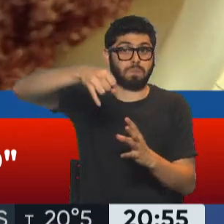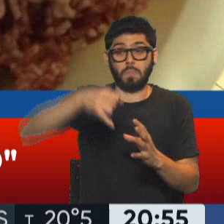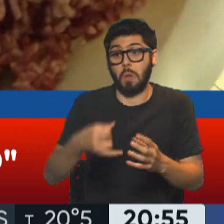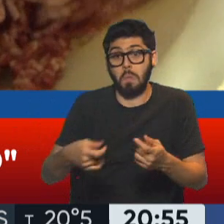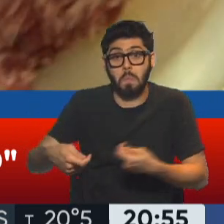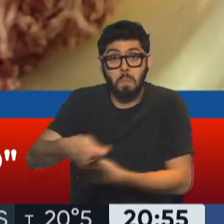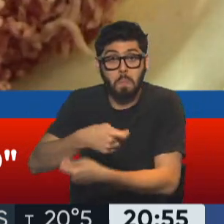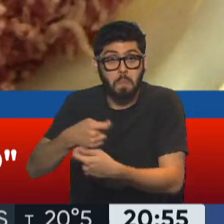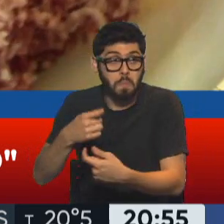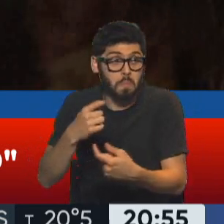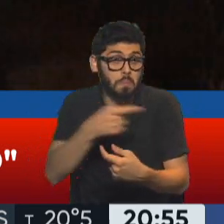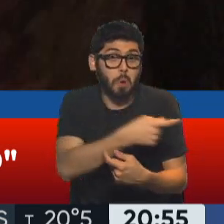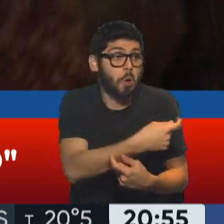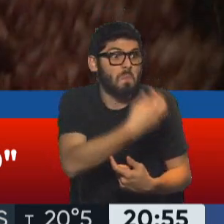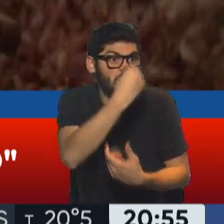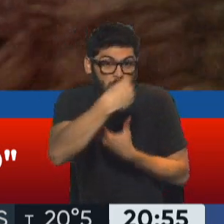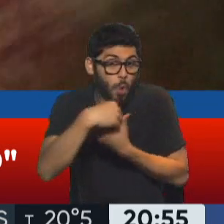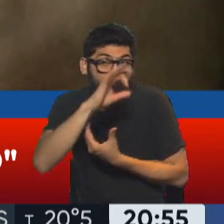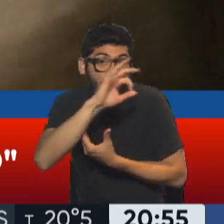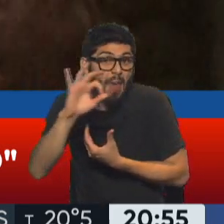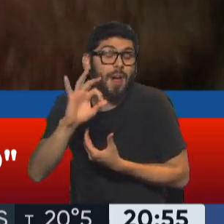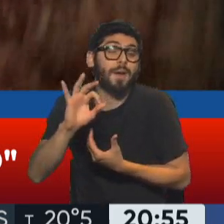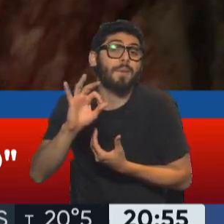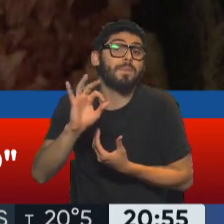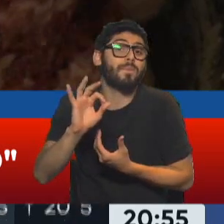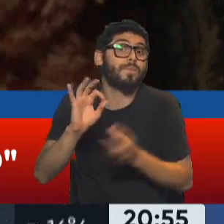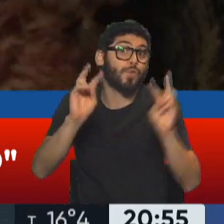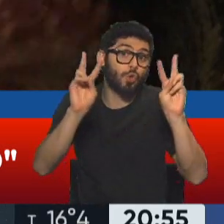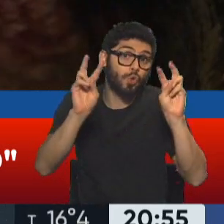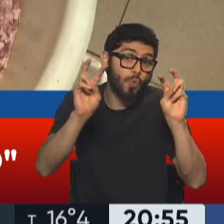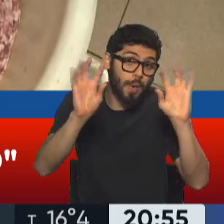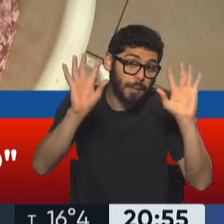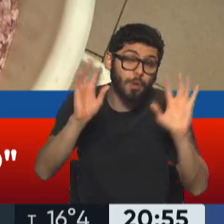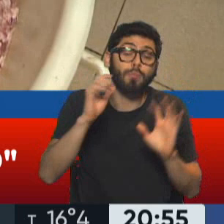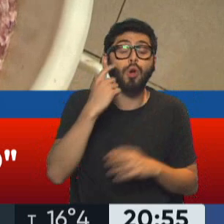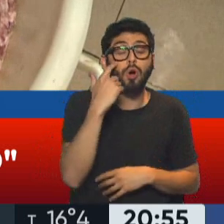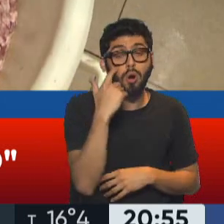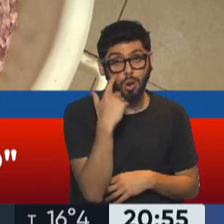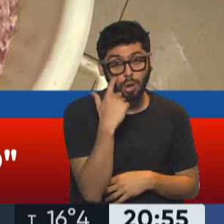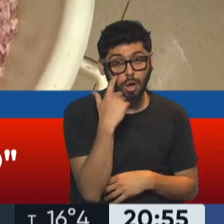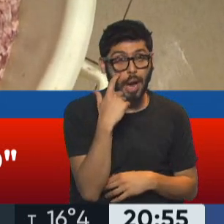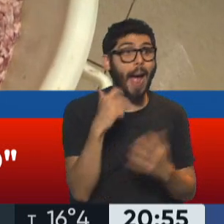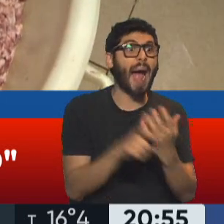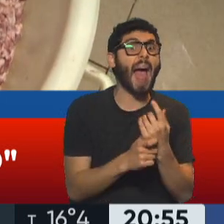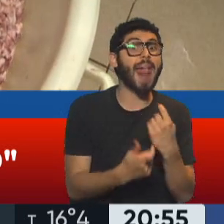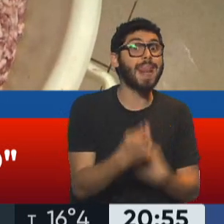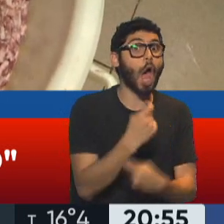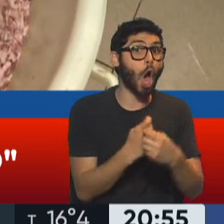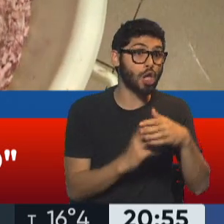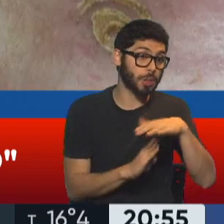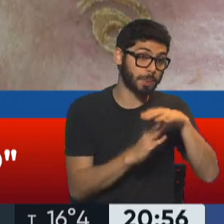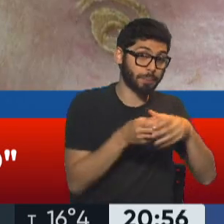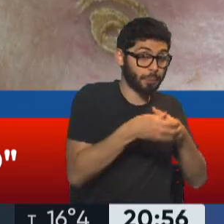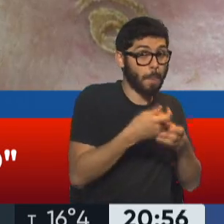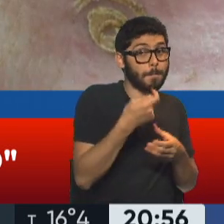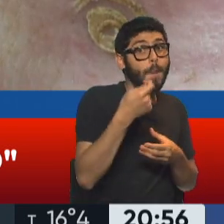doméstico. Ahora, cuidado que acá hay un monopolio que controla el comercio de la carne. Ahí está.